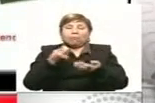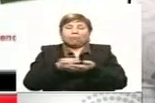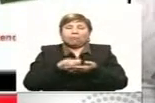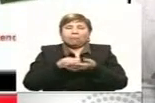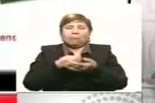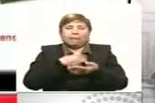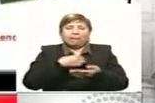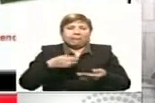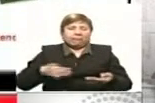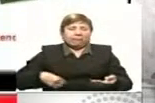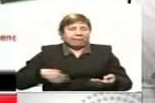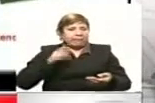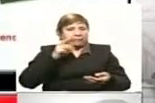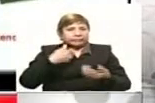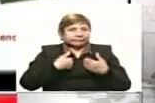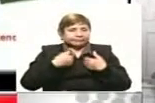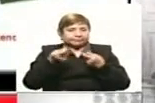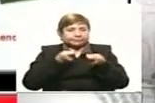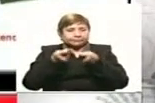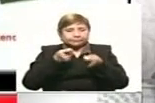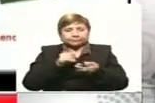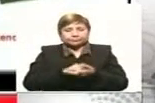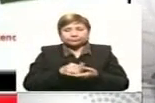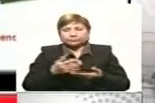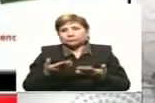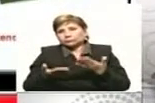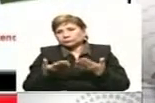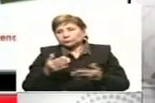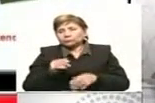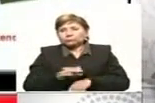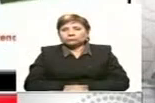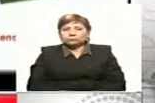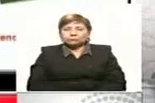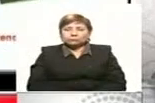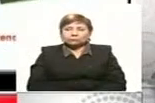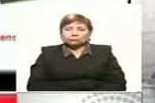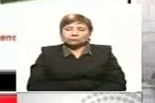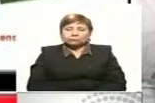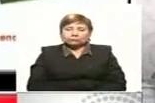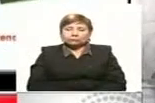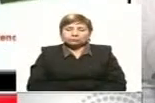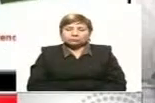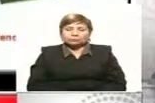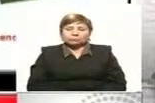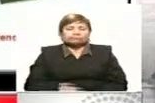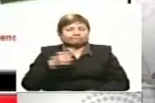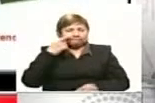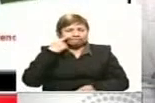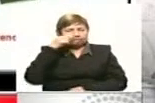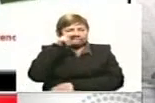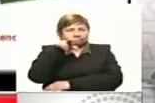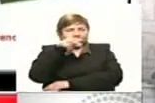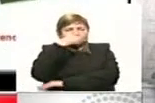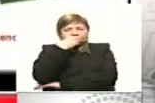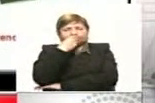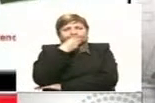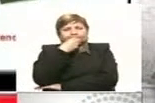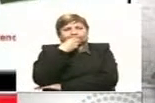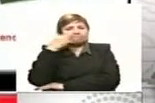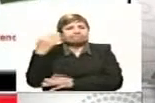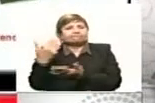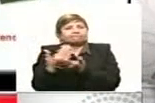el Ministerio no puede tener un control efectivo sobre esto. Y entonces lo que apuntamos es efectivamente a un